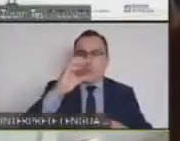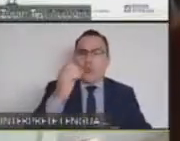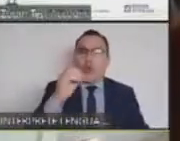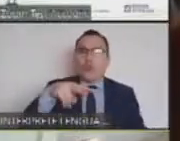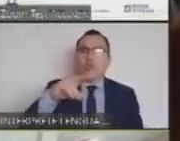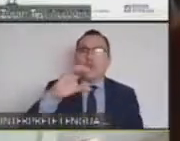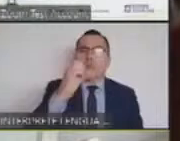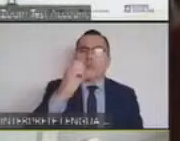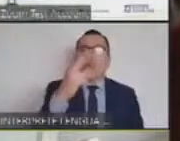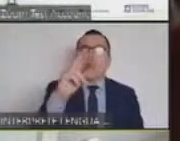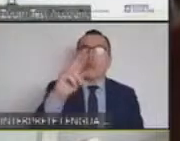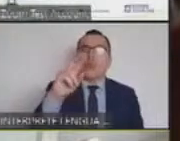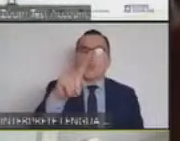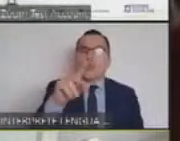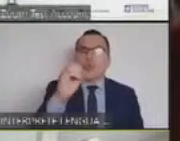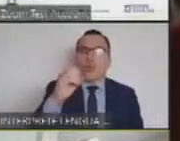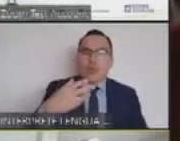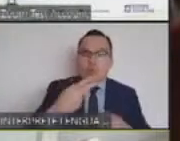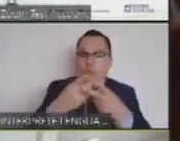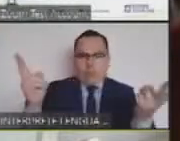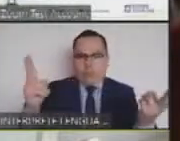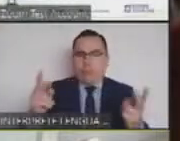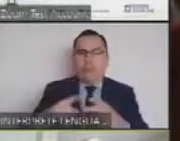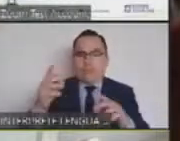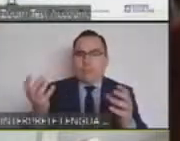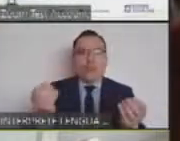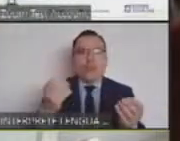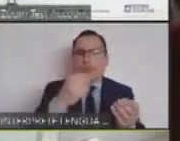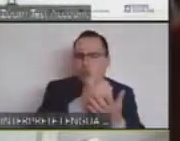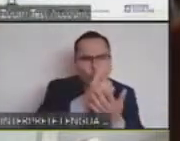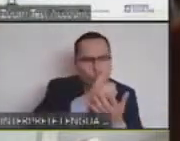piensa en este grupo de trabajo